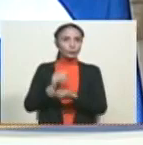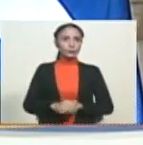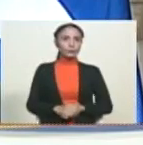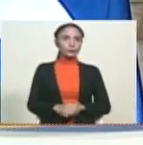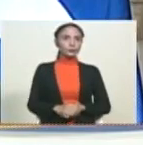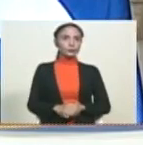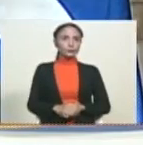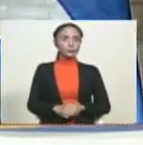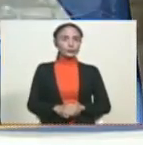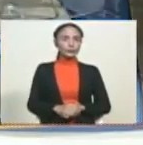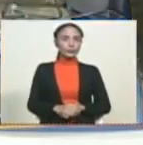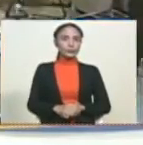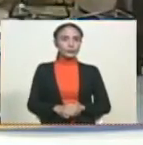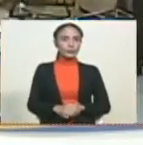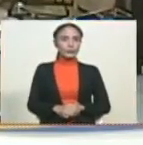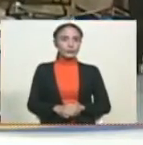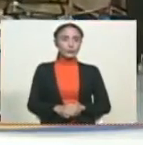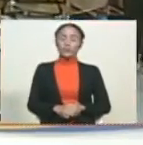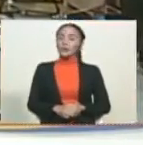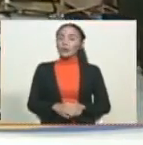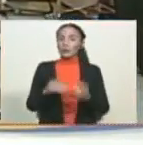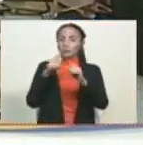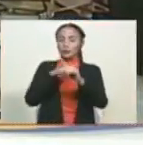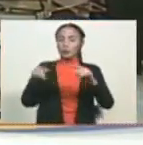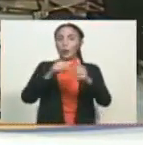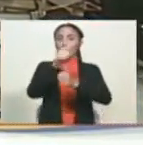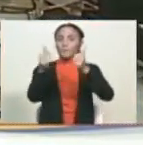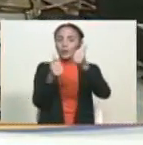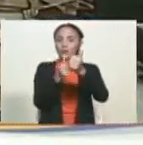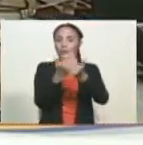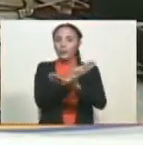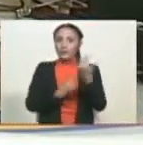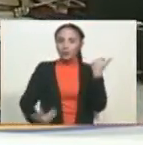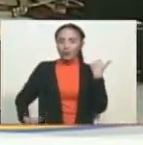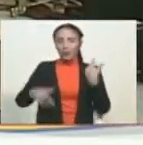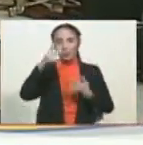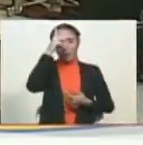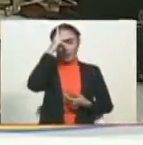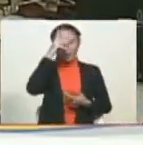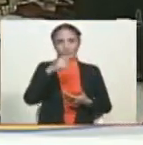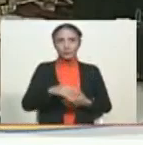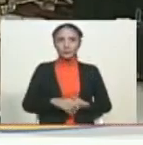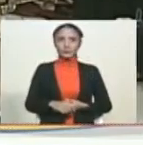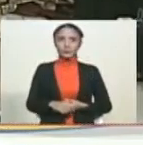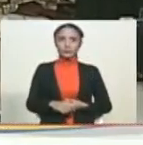Polanco, compañero vicepresidente ejecutivo Tarek,